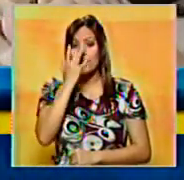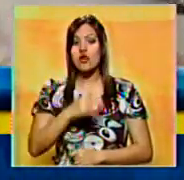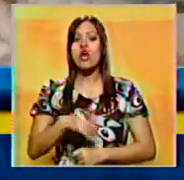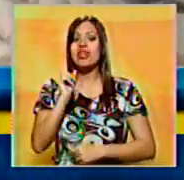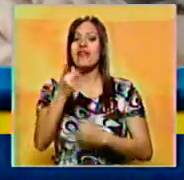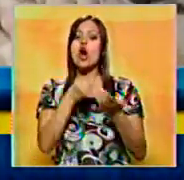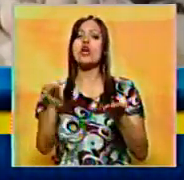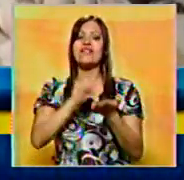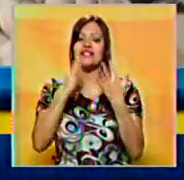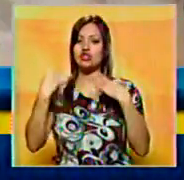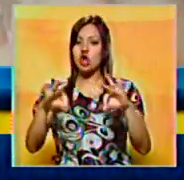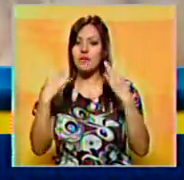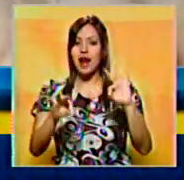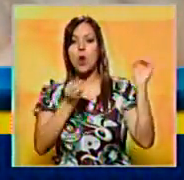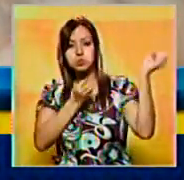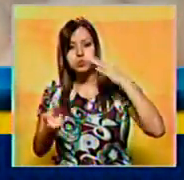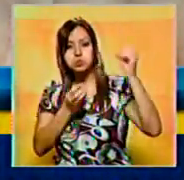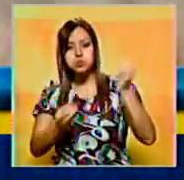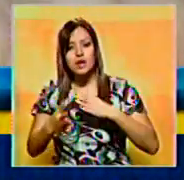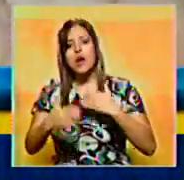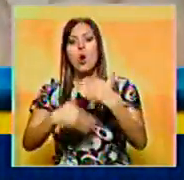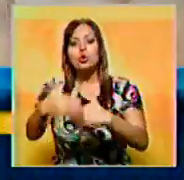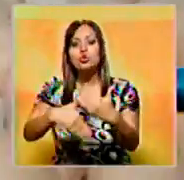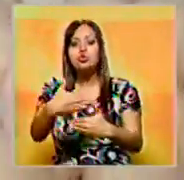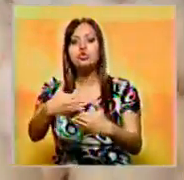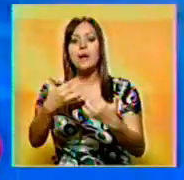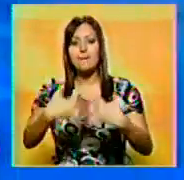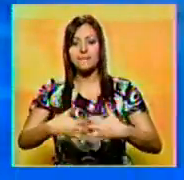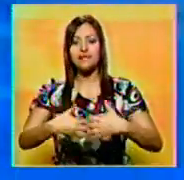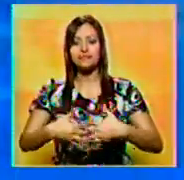se normalicen las importaciones y la producción en monaca